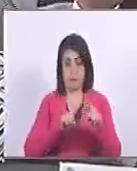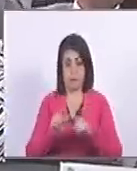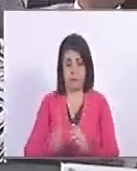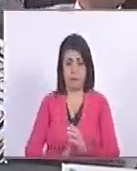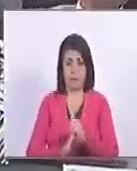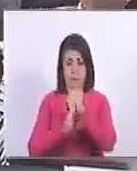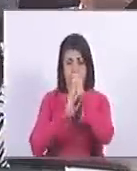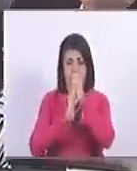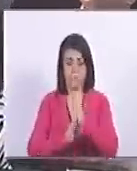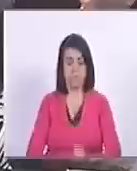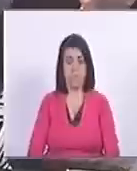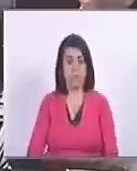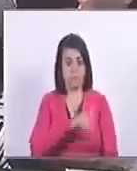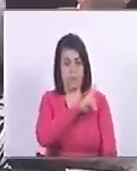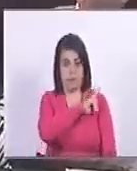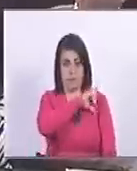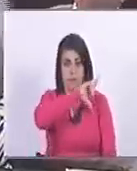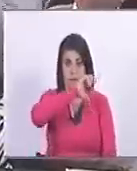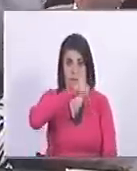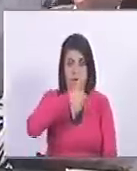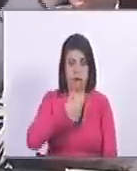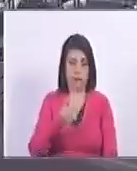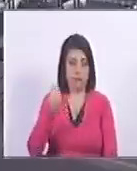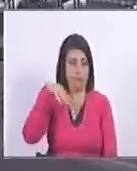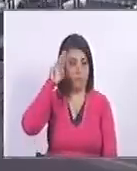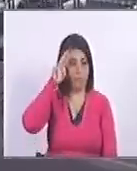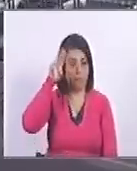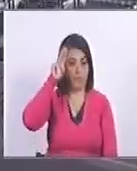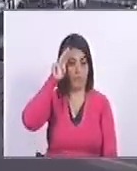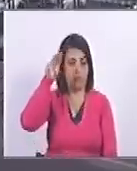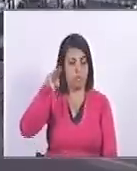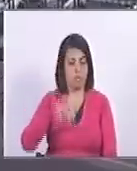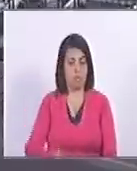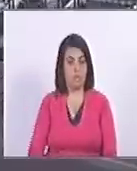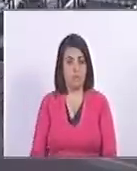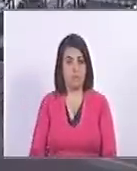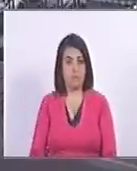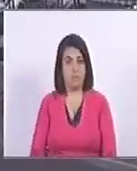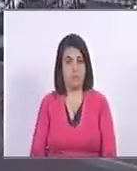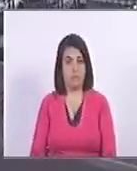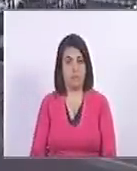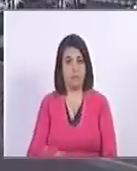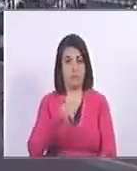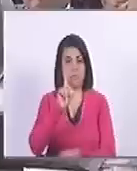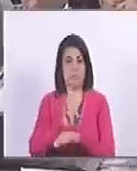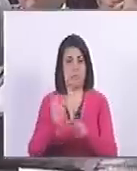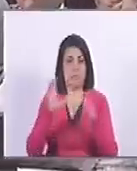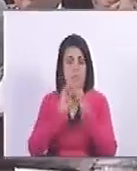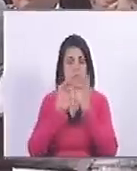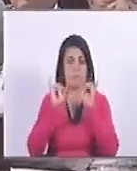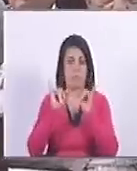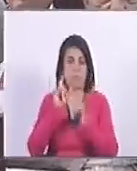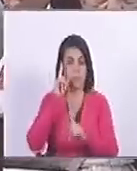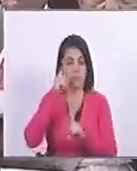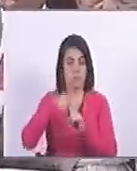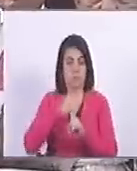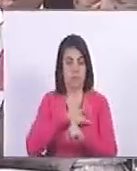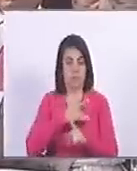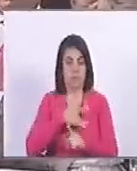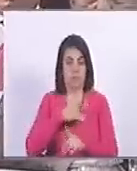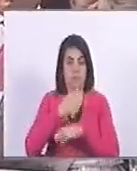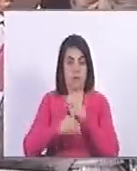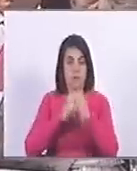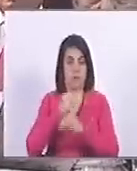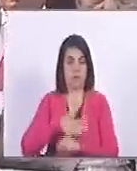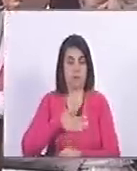dirigentes, directores, maestros, que unifican en un mismo sentir el